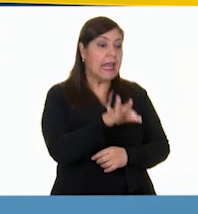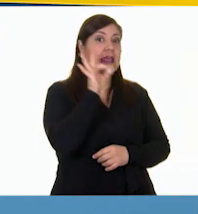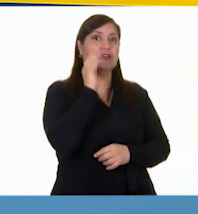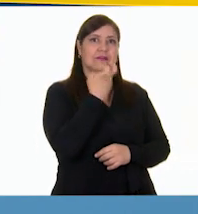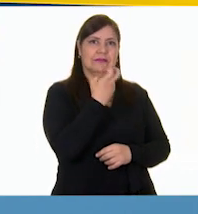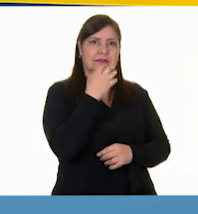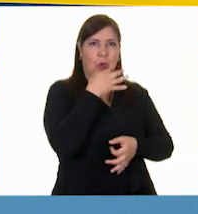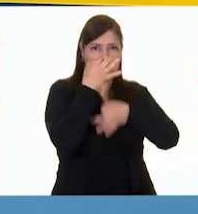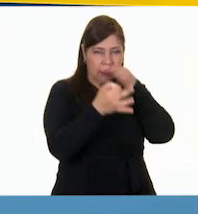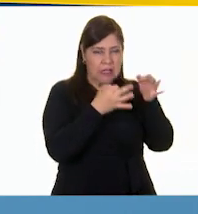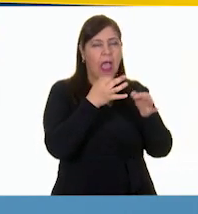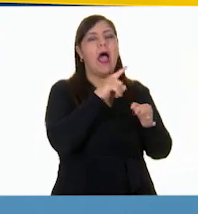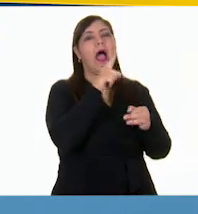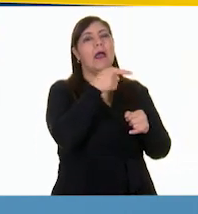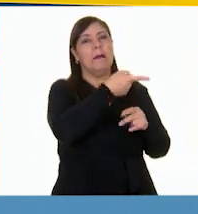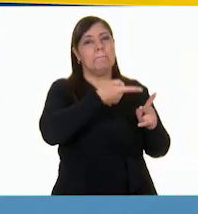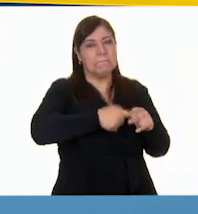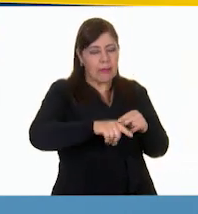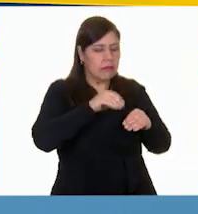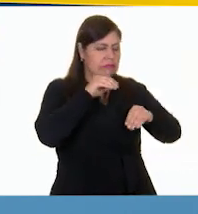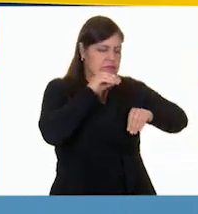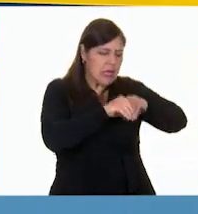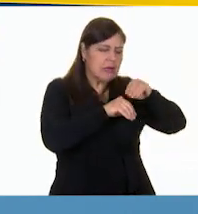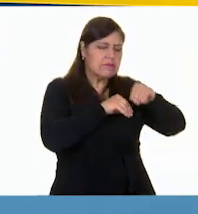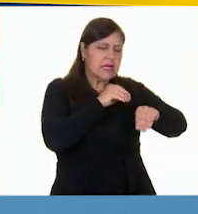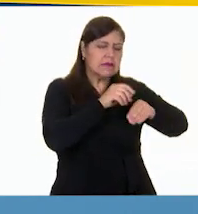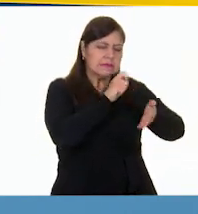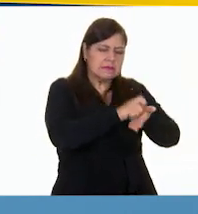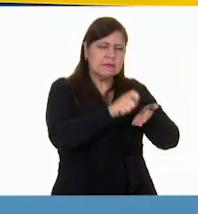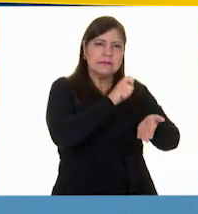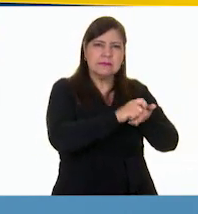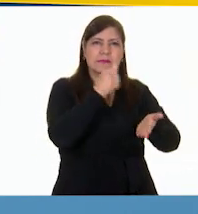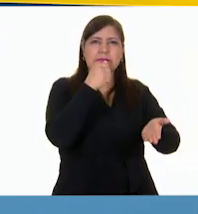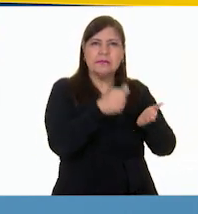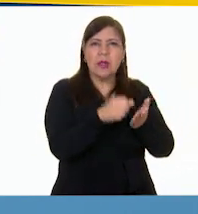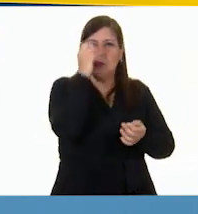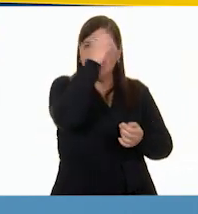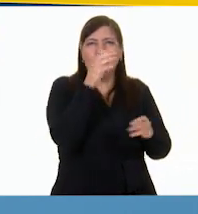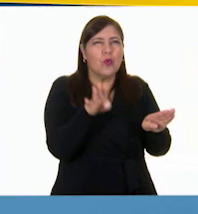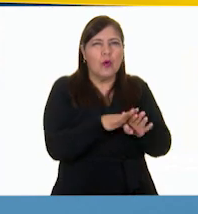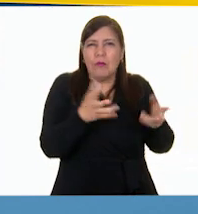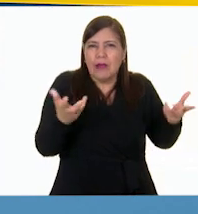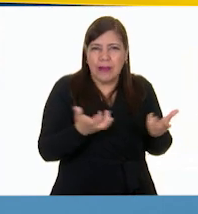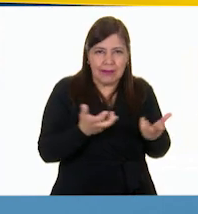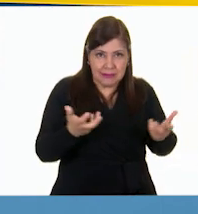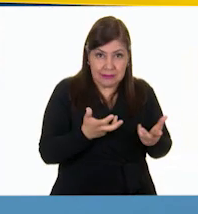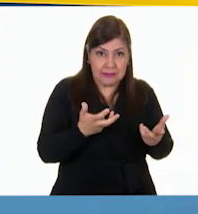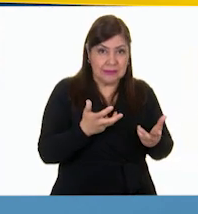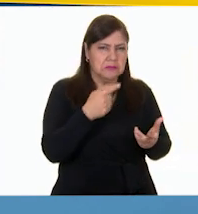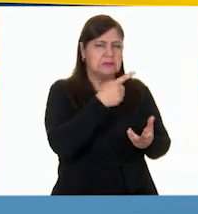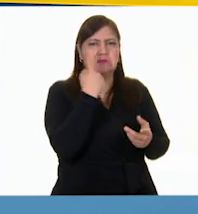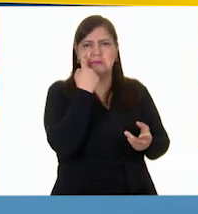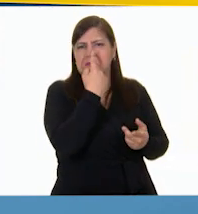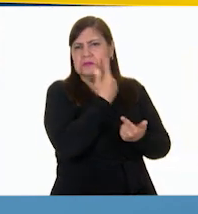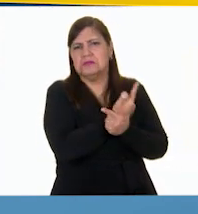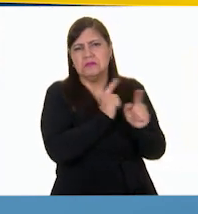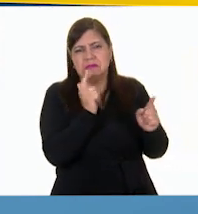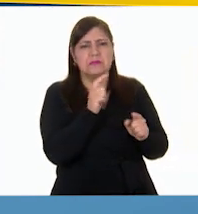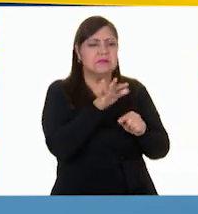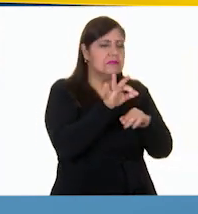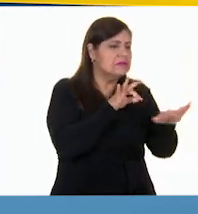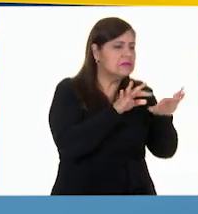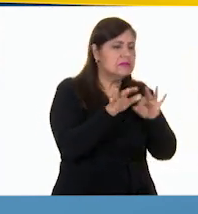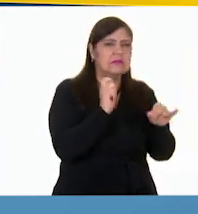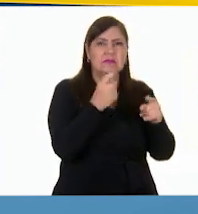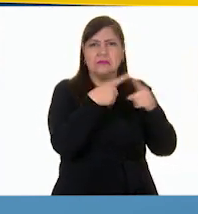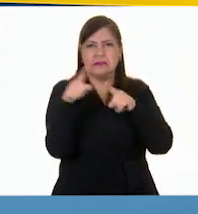que empezó ya a estructurar la manera en que va a redactar su carta de opinión. Entonces ustedes tienen esa libertad de elegir entre